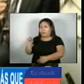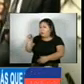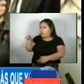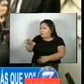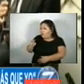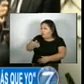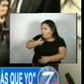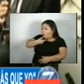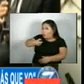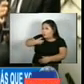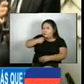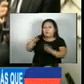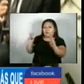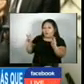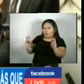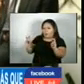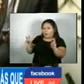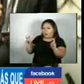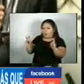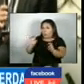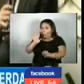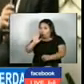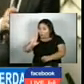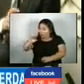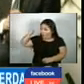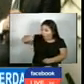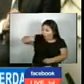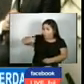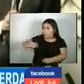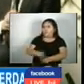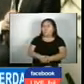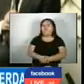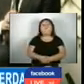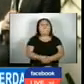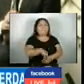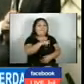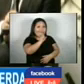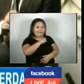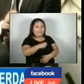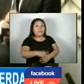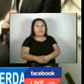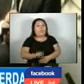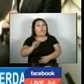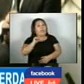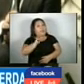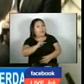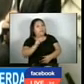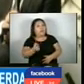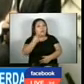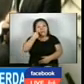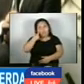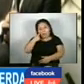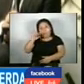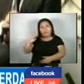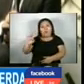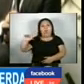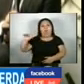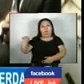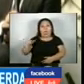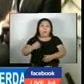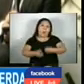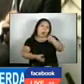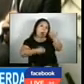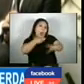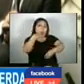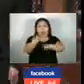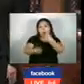una situación que fue usted obligado a hacerlo. Sí. De esta forma, el testigo A dice a un medio